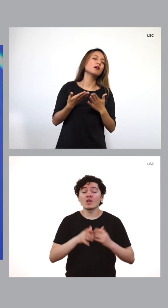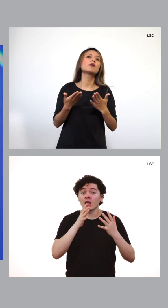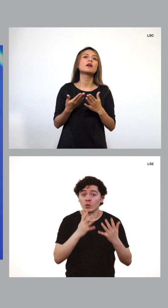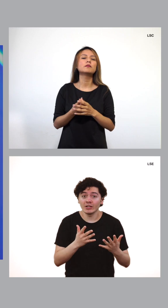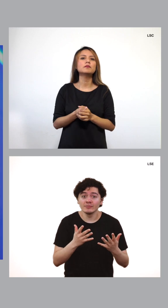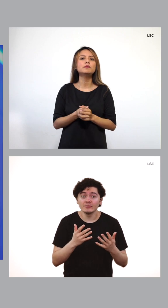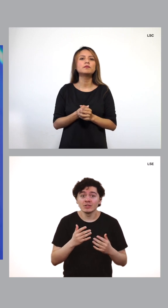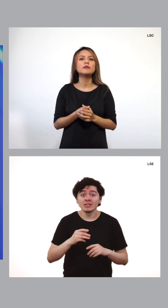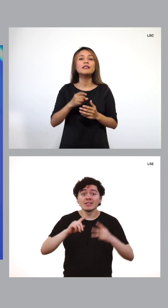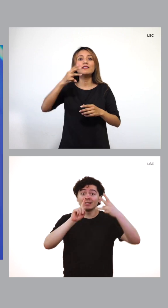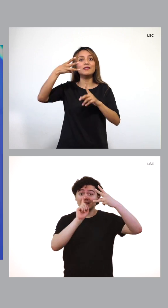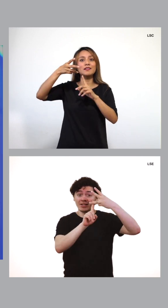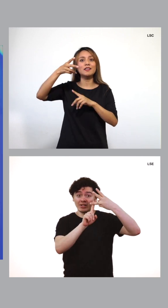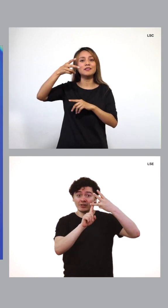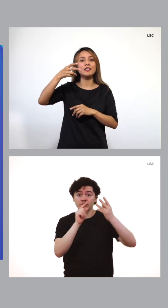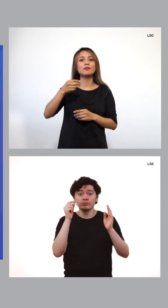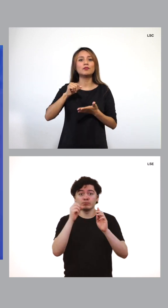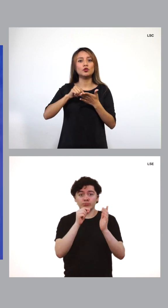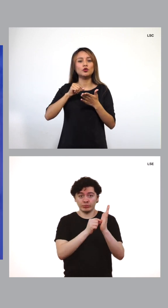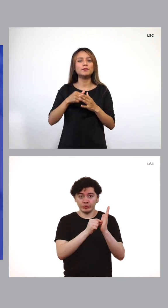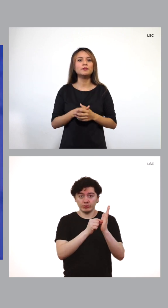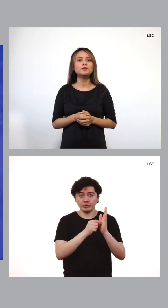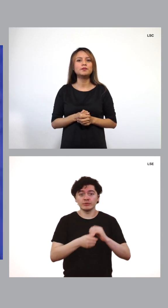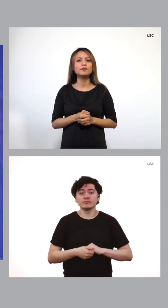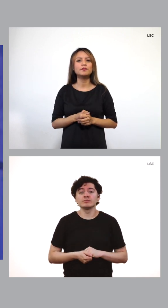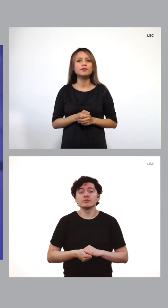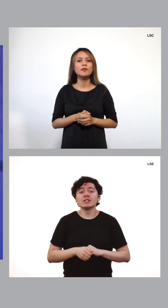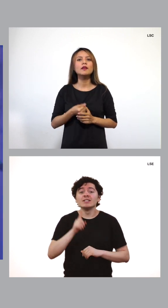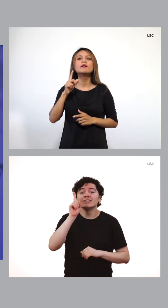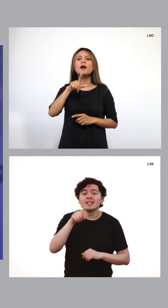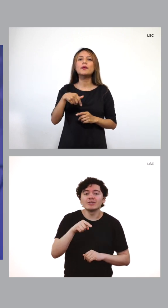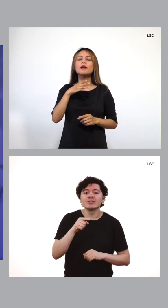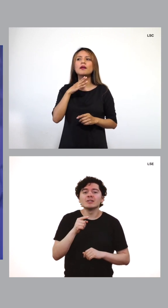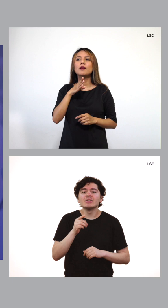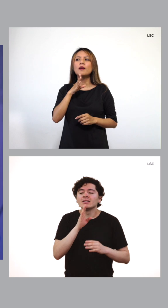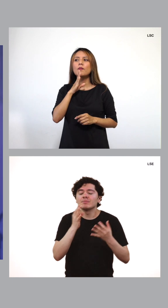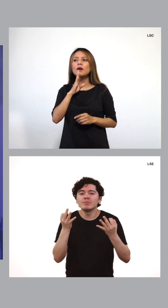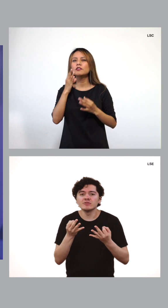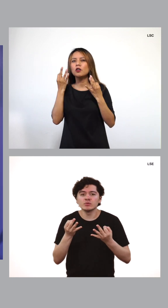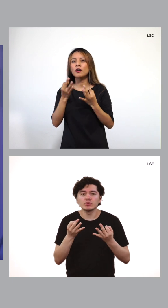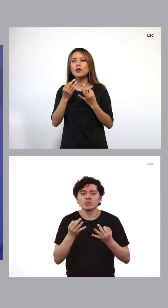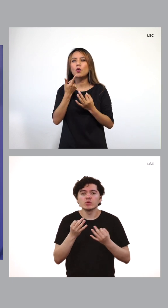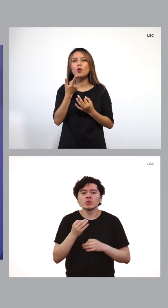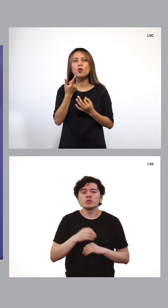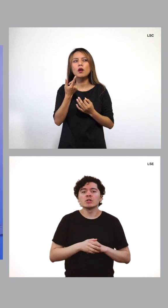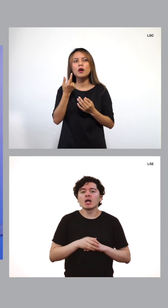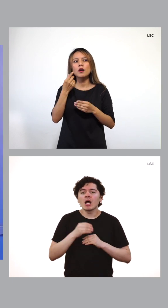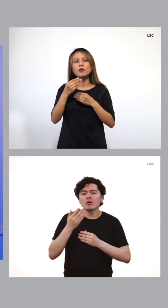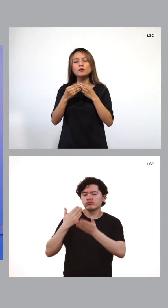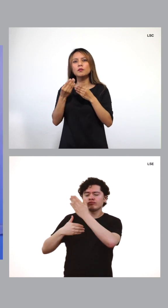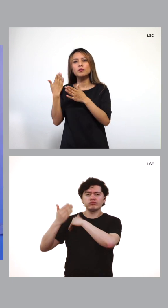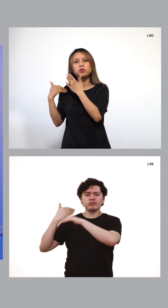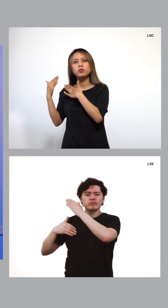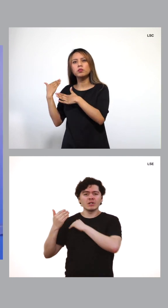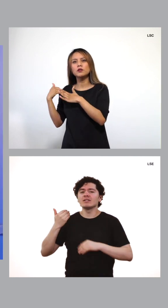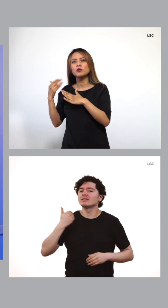Durante la Semana Santa nos damos cuenta de algo que sucedió tan solo una vez y nunca más tiene el permiso para volver a pasar.